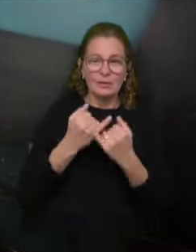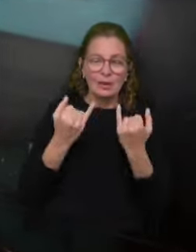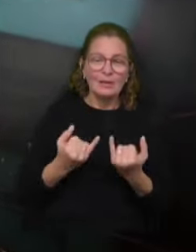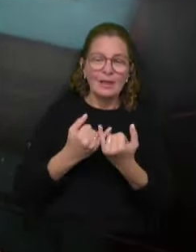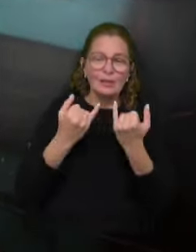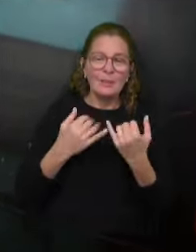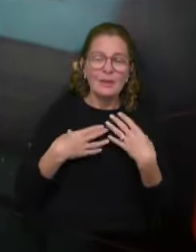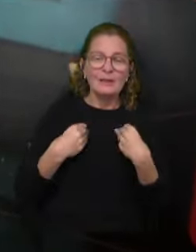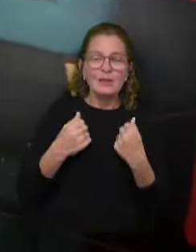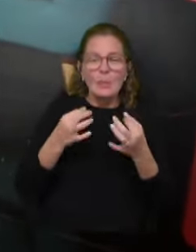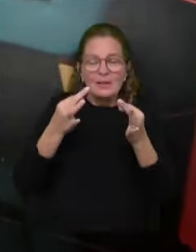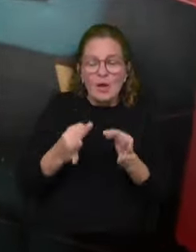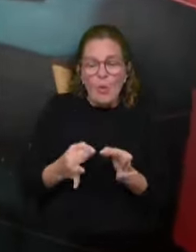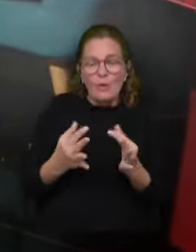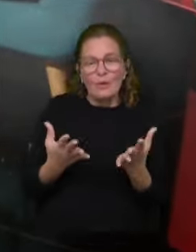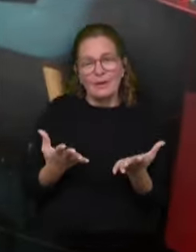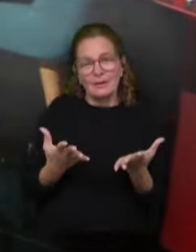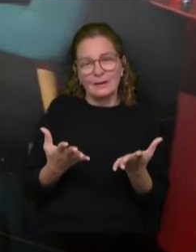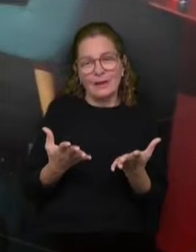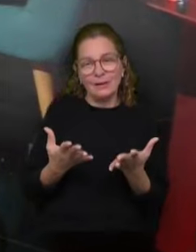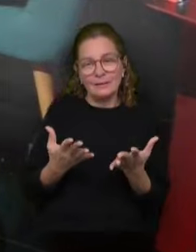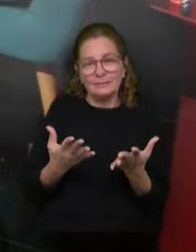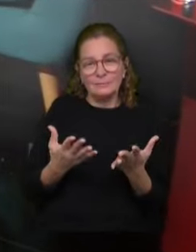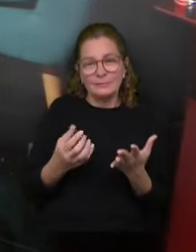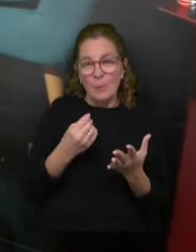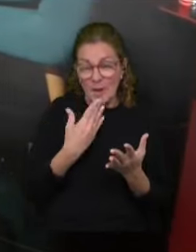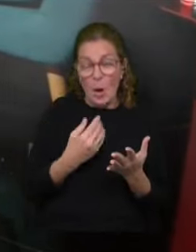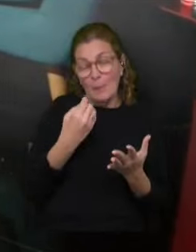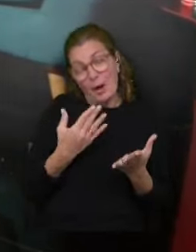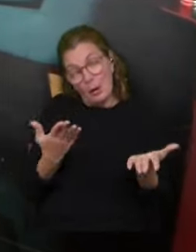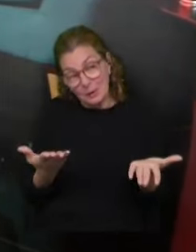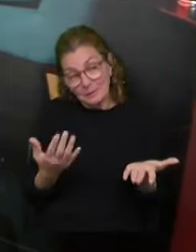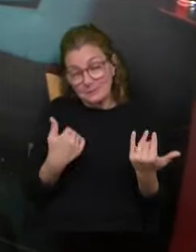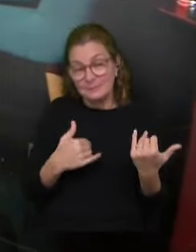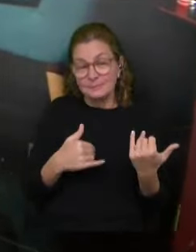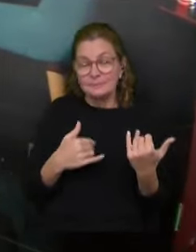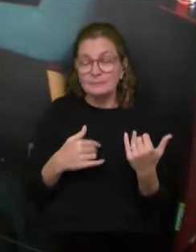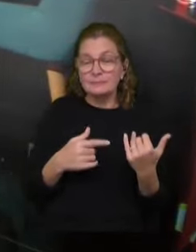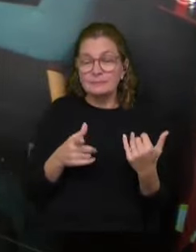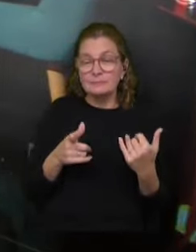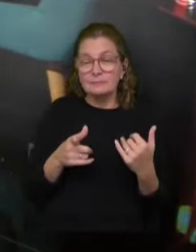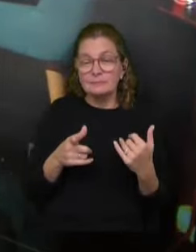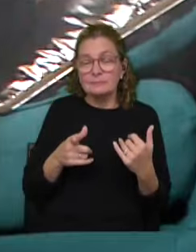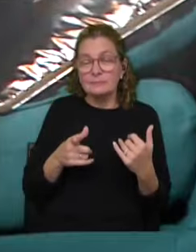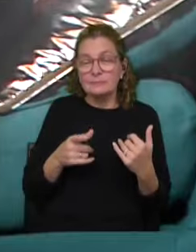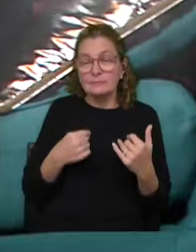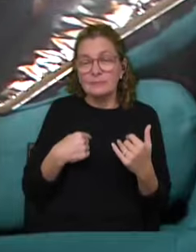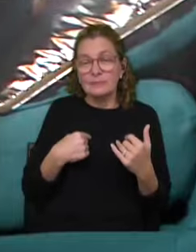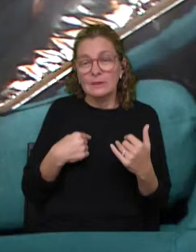y me siento más seguro. Y toco un poco mejor. ¿Y vos, Rafa? Y bueno,